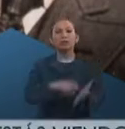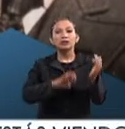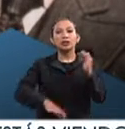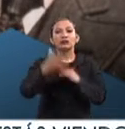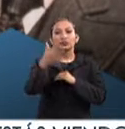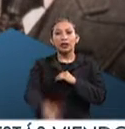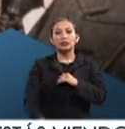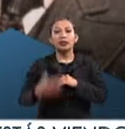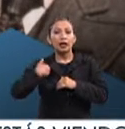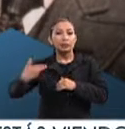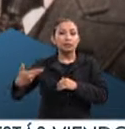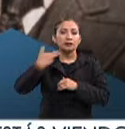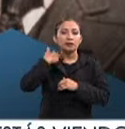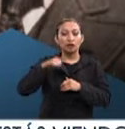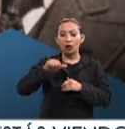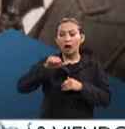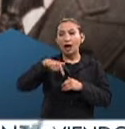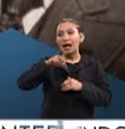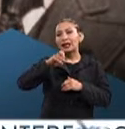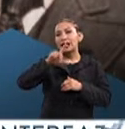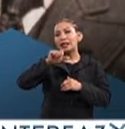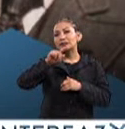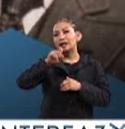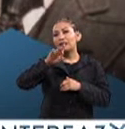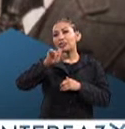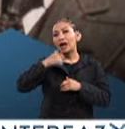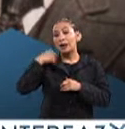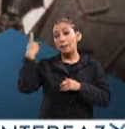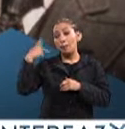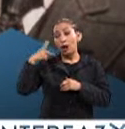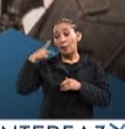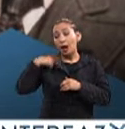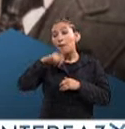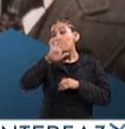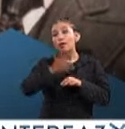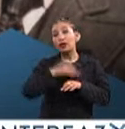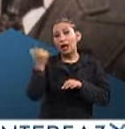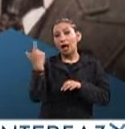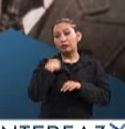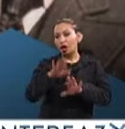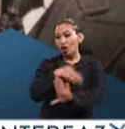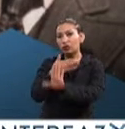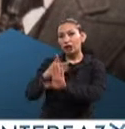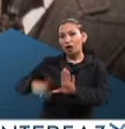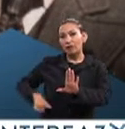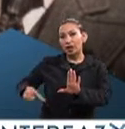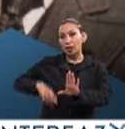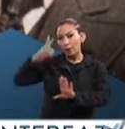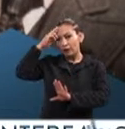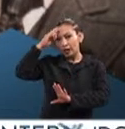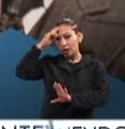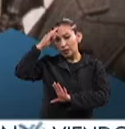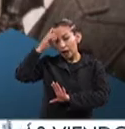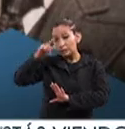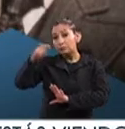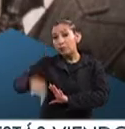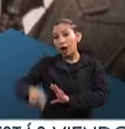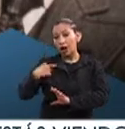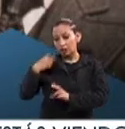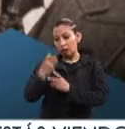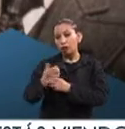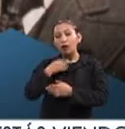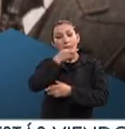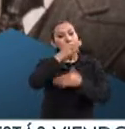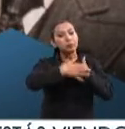En 1910 es asesinado Aquiles Cerdán en Puebla, luego de haberse levantado contra el gobierno de Porfirio Díaz, para secundar